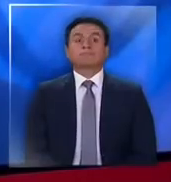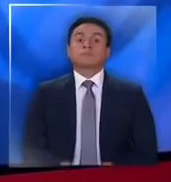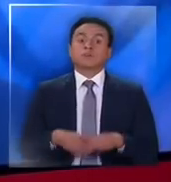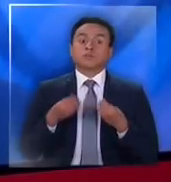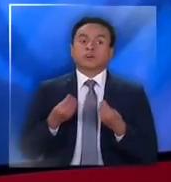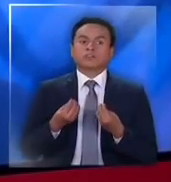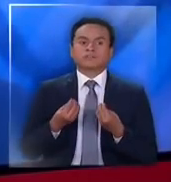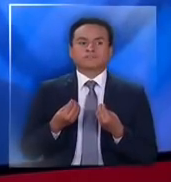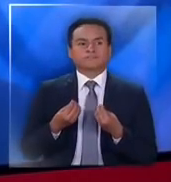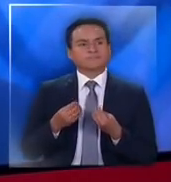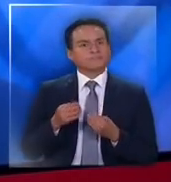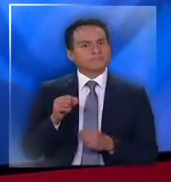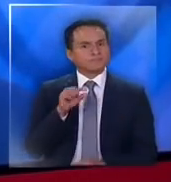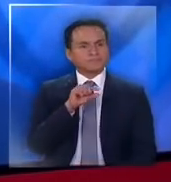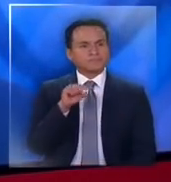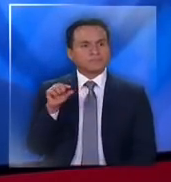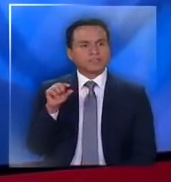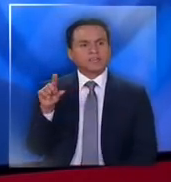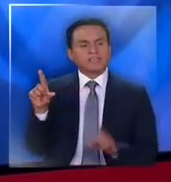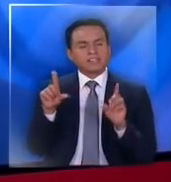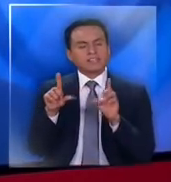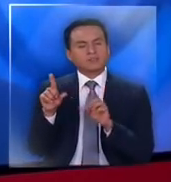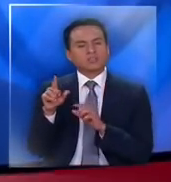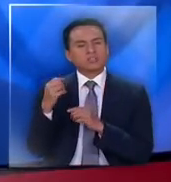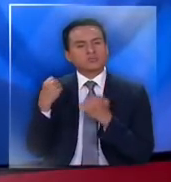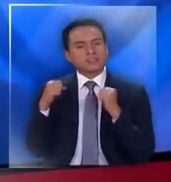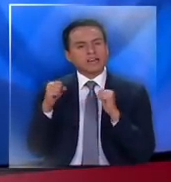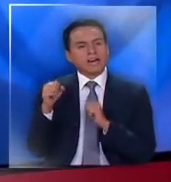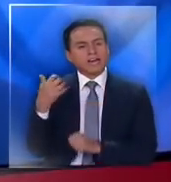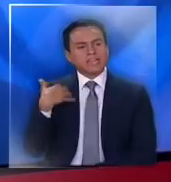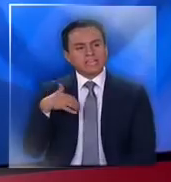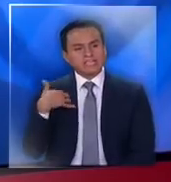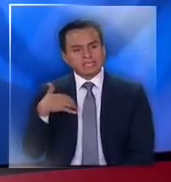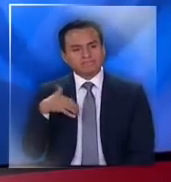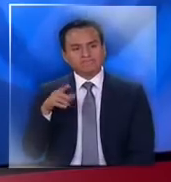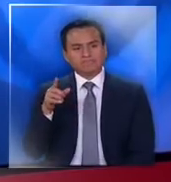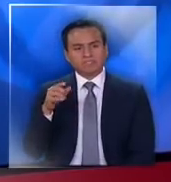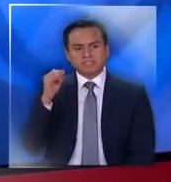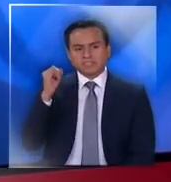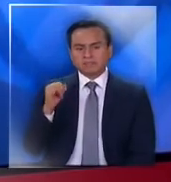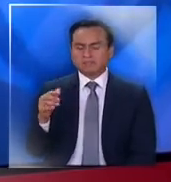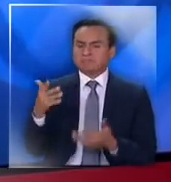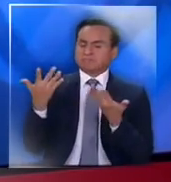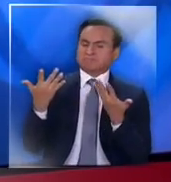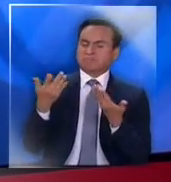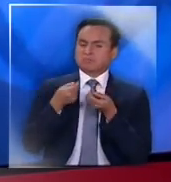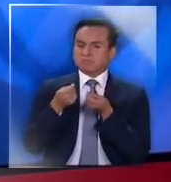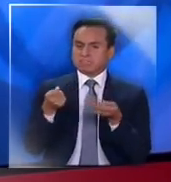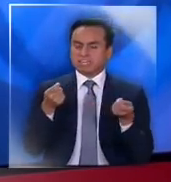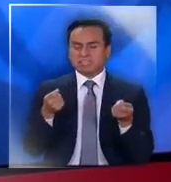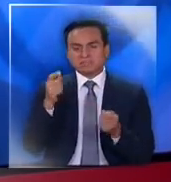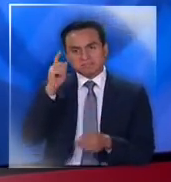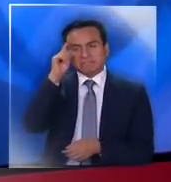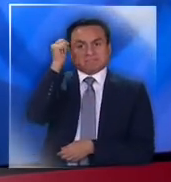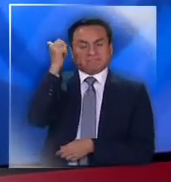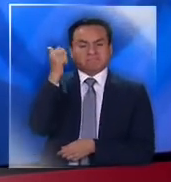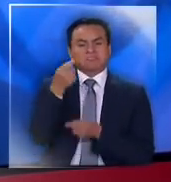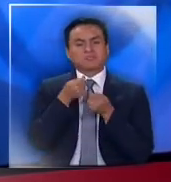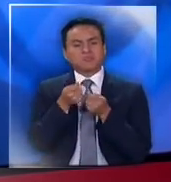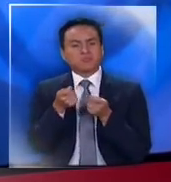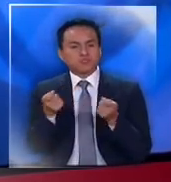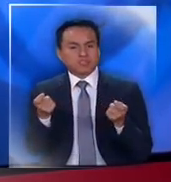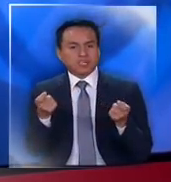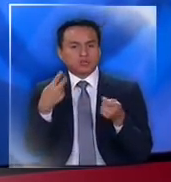Bueno, TIC es un canal deportivo argentino que siempre sorprende con comerciales ingeniosos para